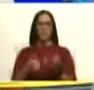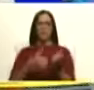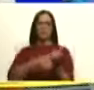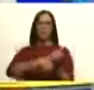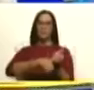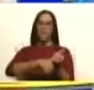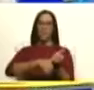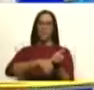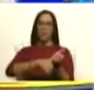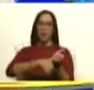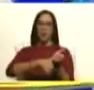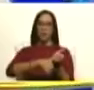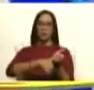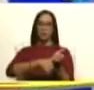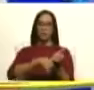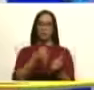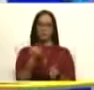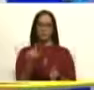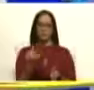de identidad.